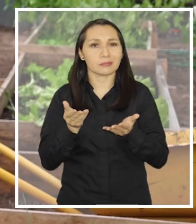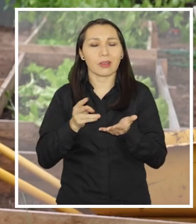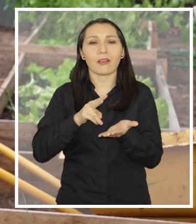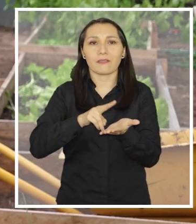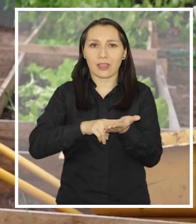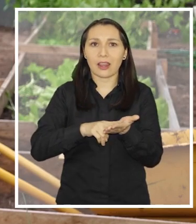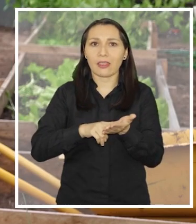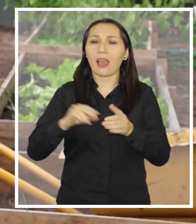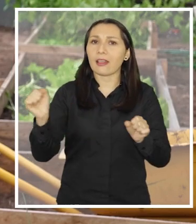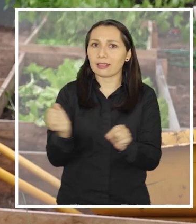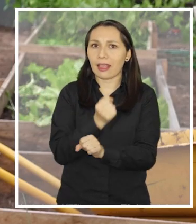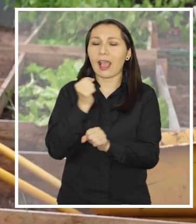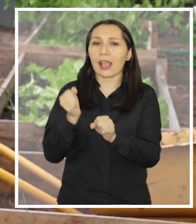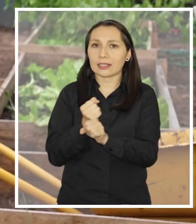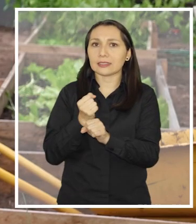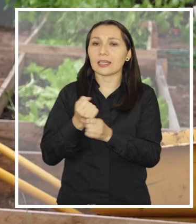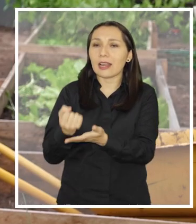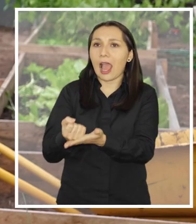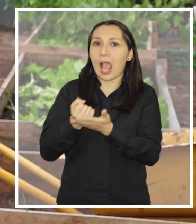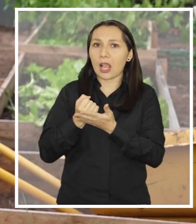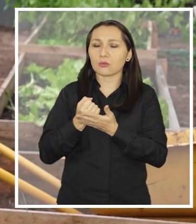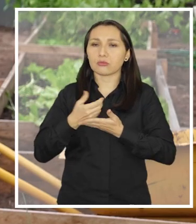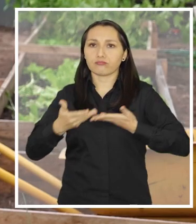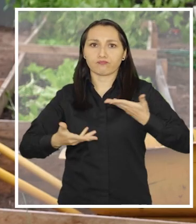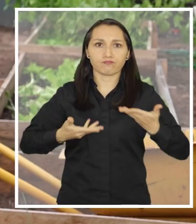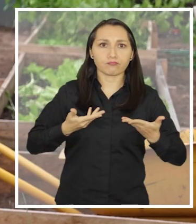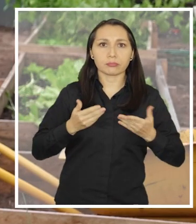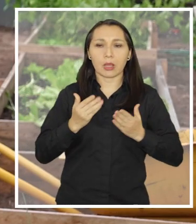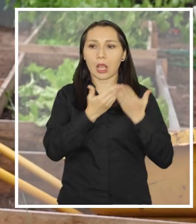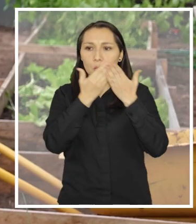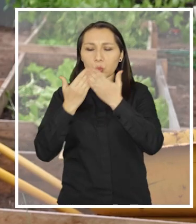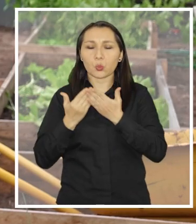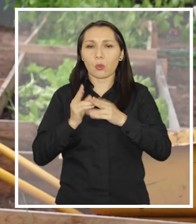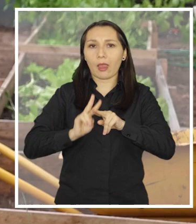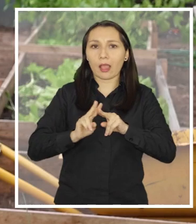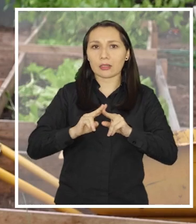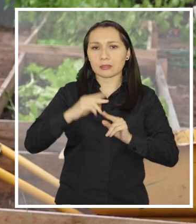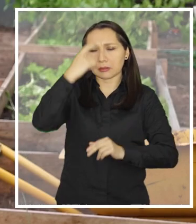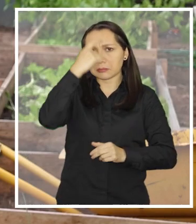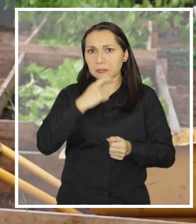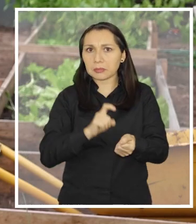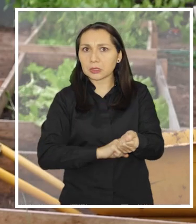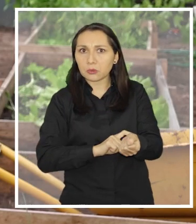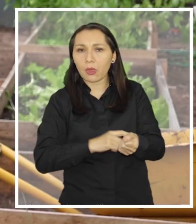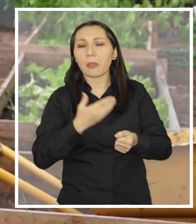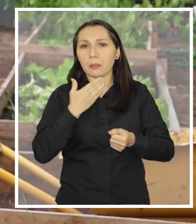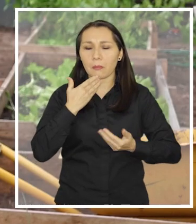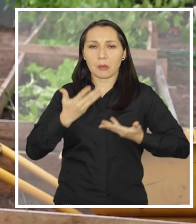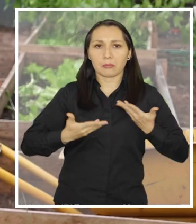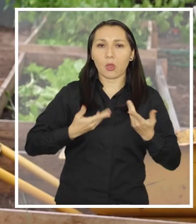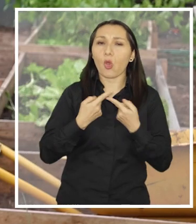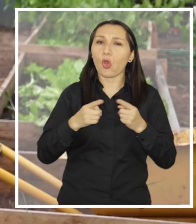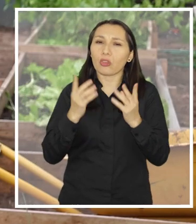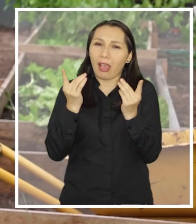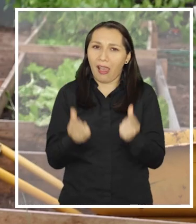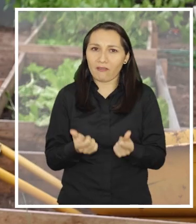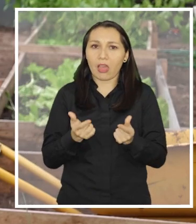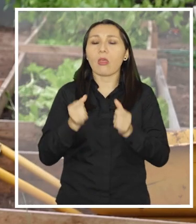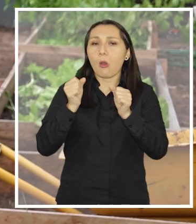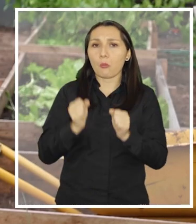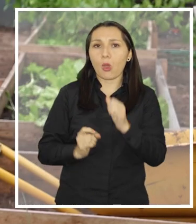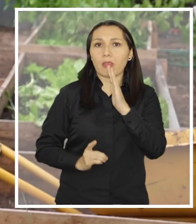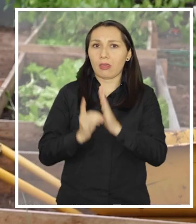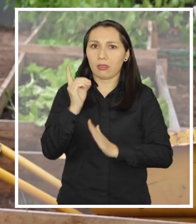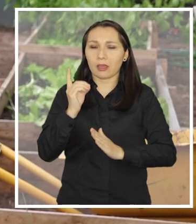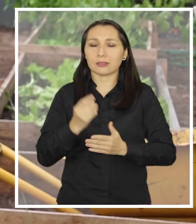que realmente son unos talleres que ayudan a desenvolver mucho a los estudiantes, tanto en su personalidad como en otras habilidades